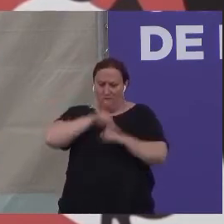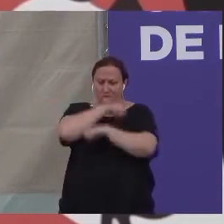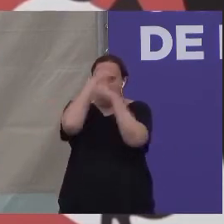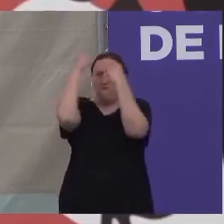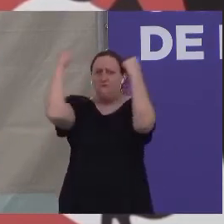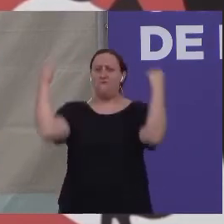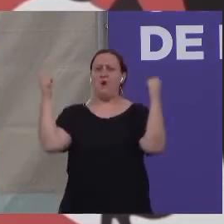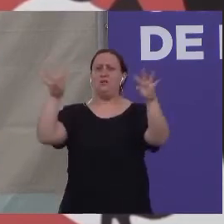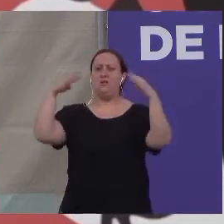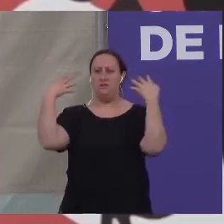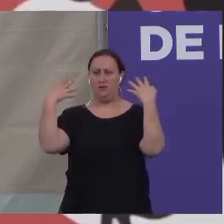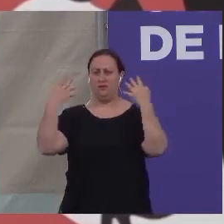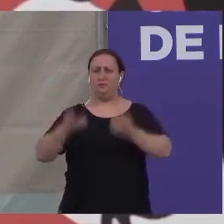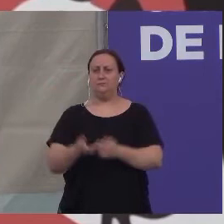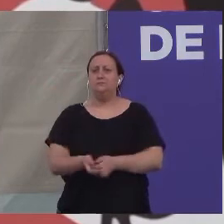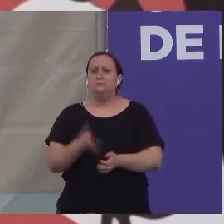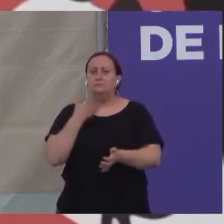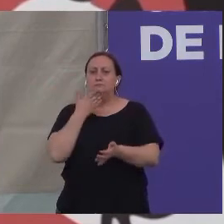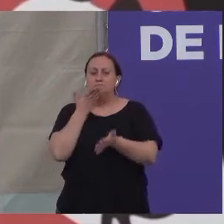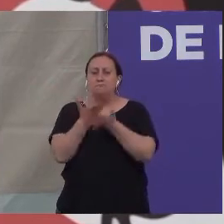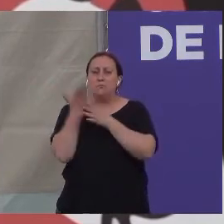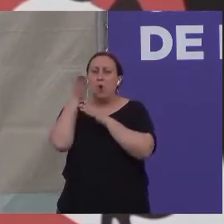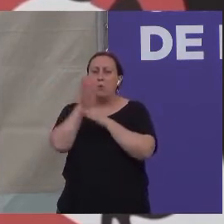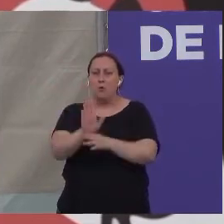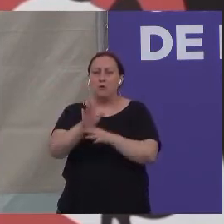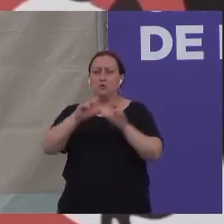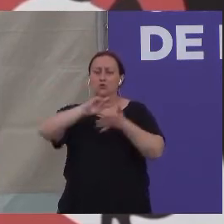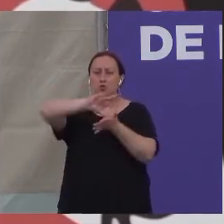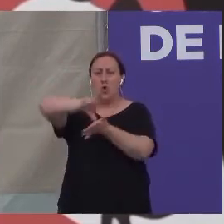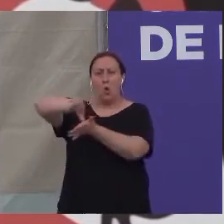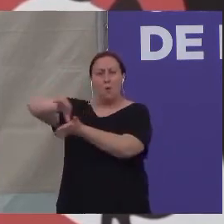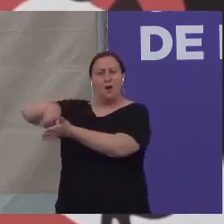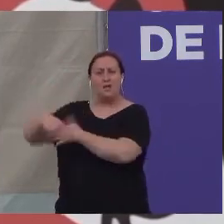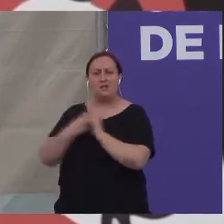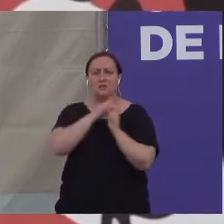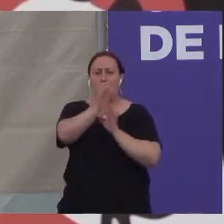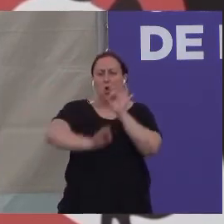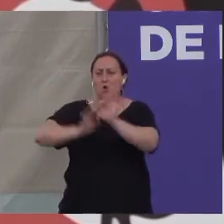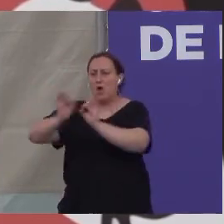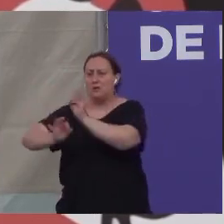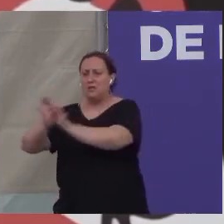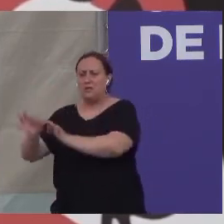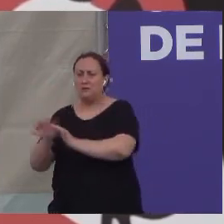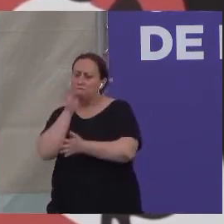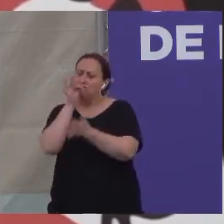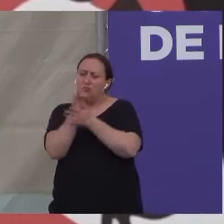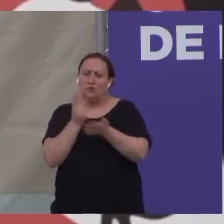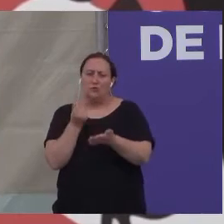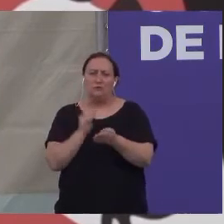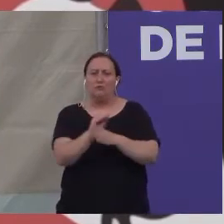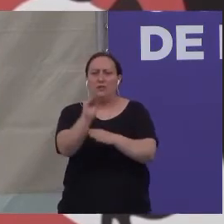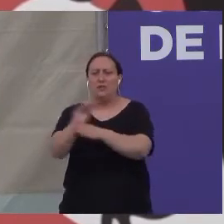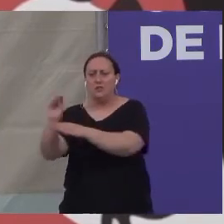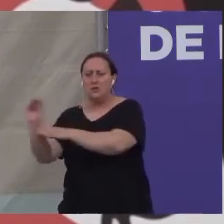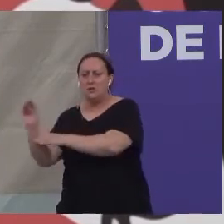afuera. Proponemos unas comarcas organizadas y nos comprometemos a que estén financiadas. Queremos una